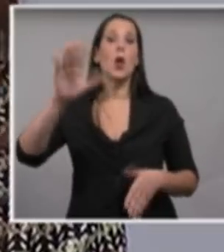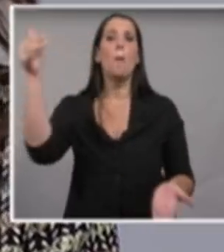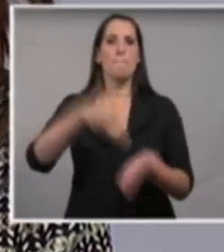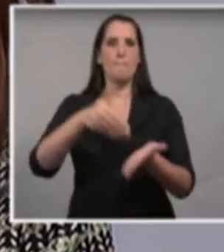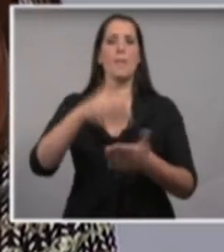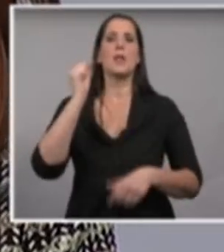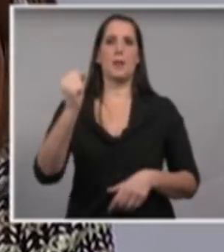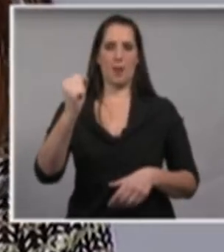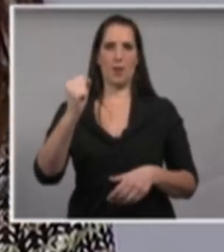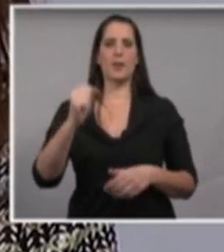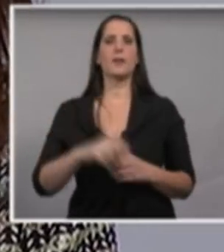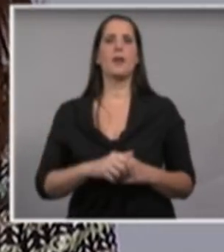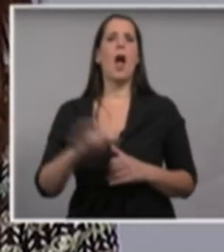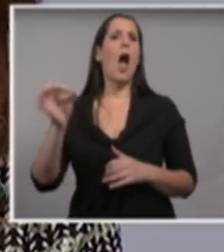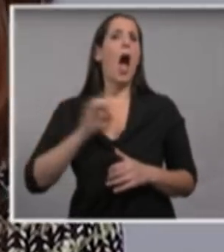el año